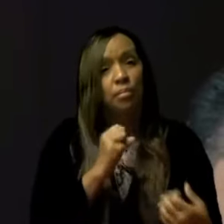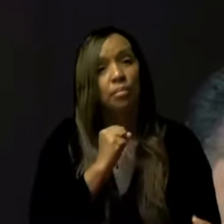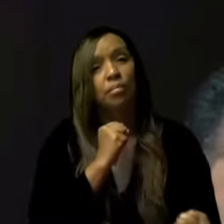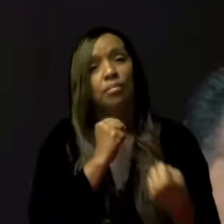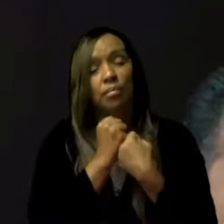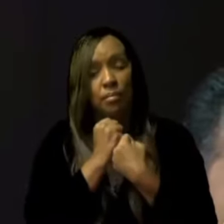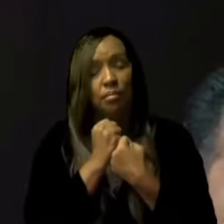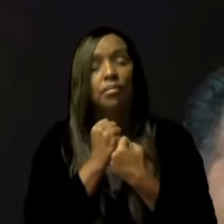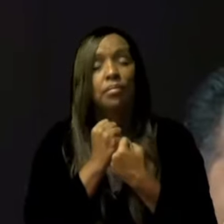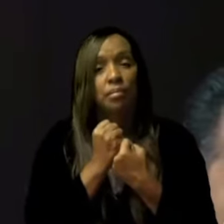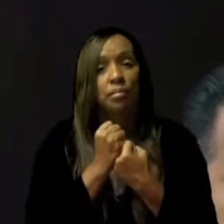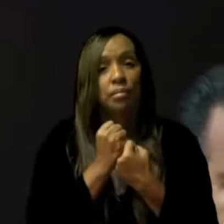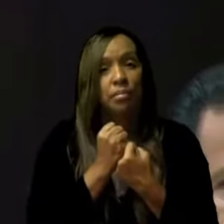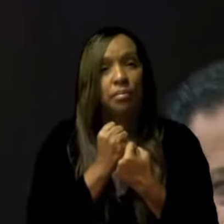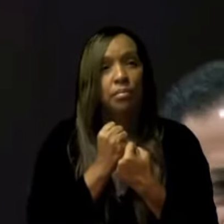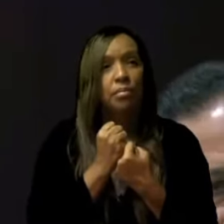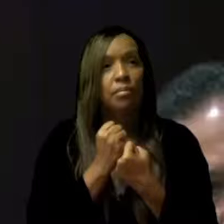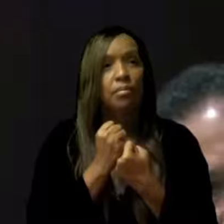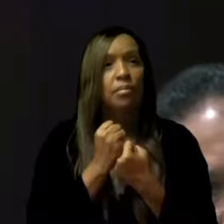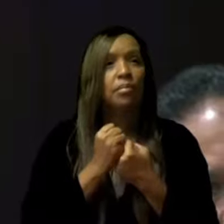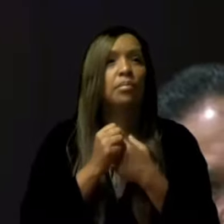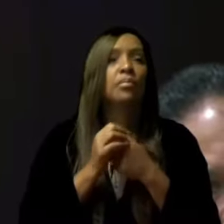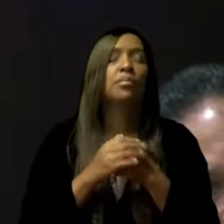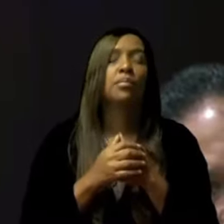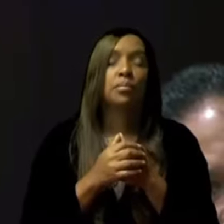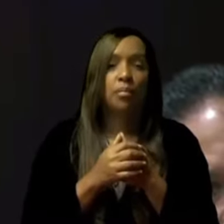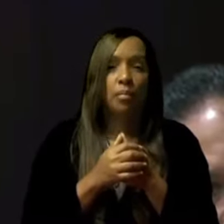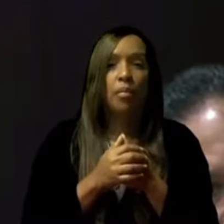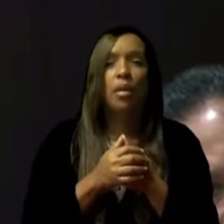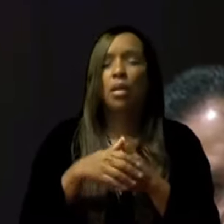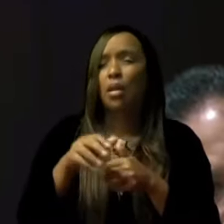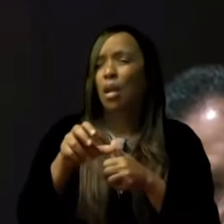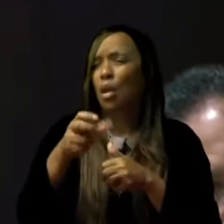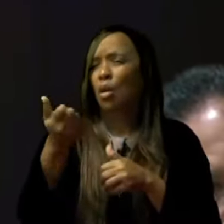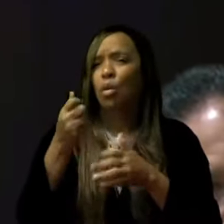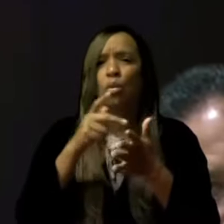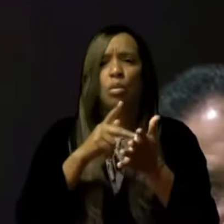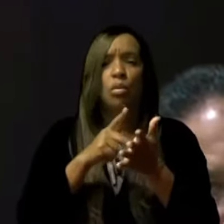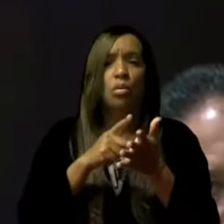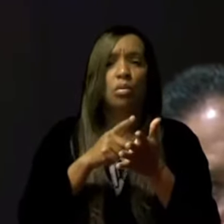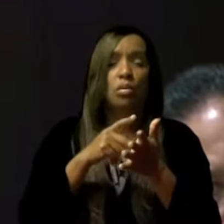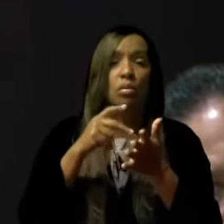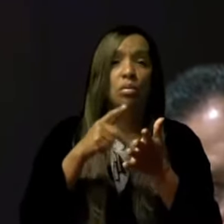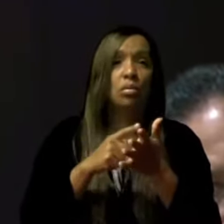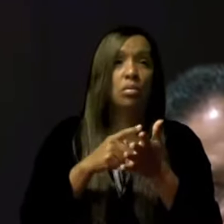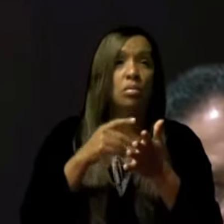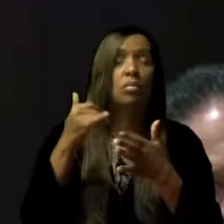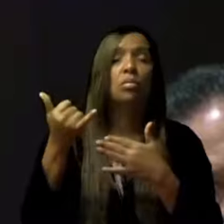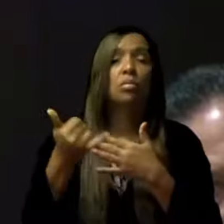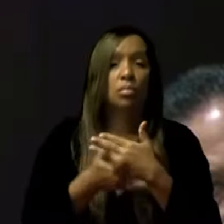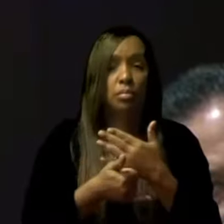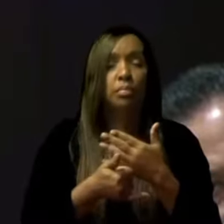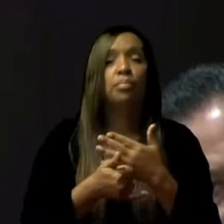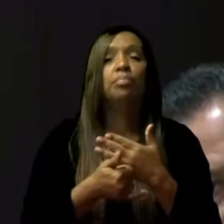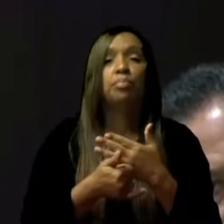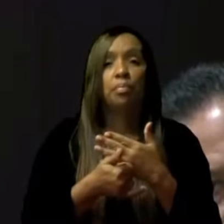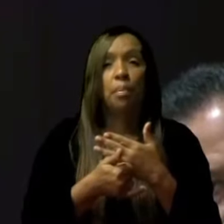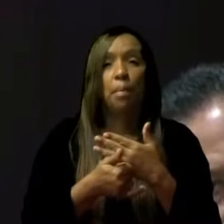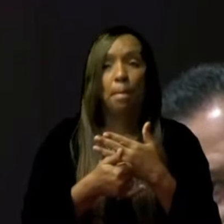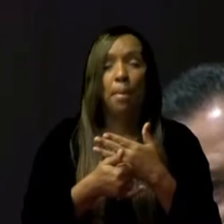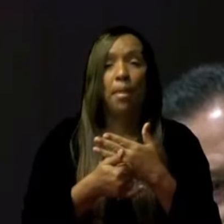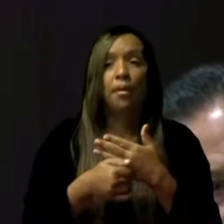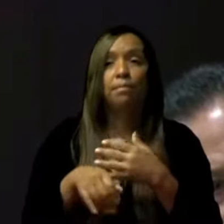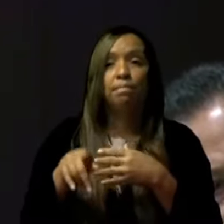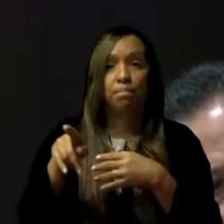de los que se ejecutó, el tanque del agua que solicitamos con tanto amor aquí, porque nosotros trabajamos para la comunidad, no vinimos a trabajar para nosotros